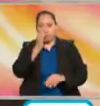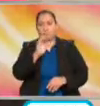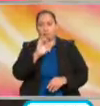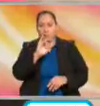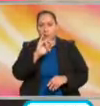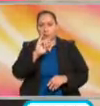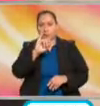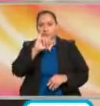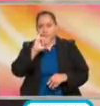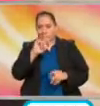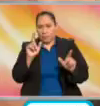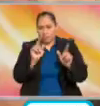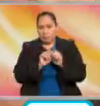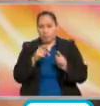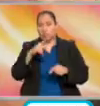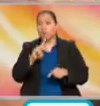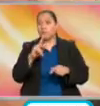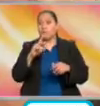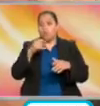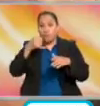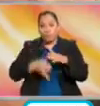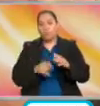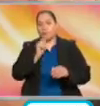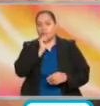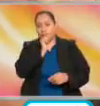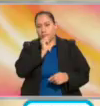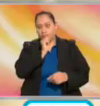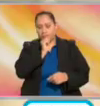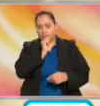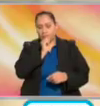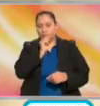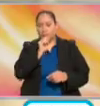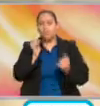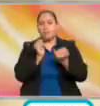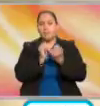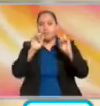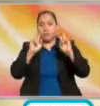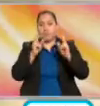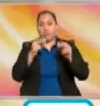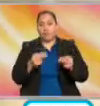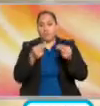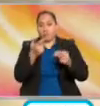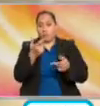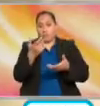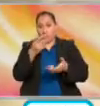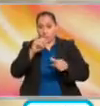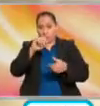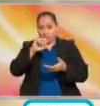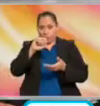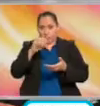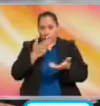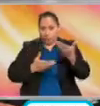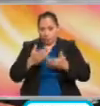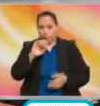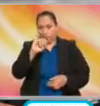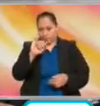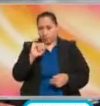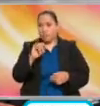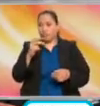hubo declaraciones al respecto, pero no se tocaron y tampoco se tocó el tema de comercio. En el tema migratorio tienes toda la razón,